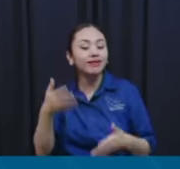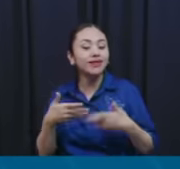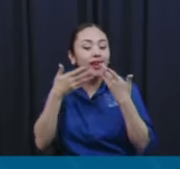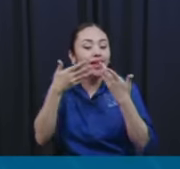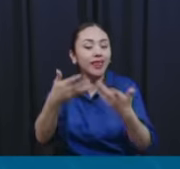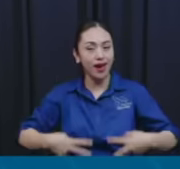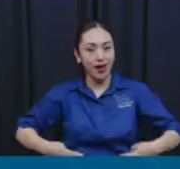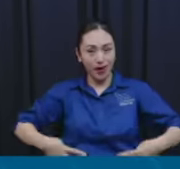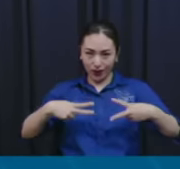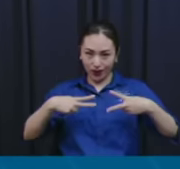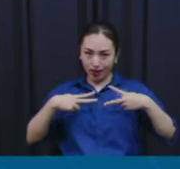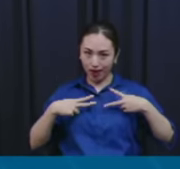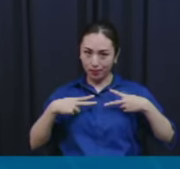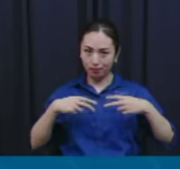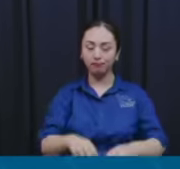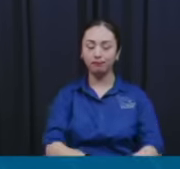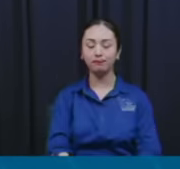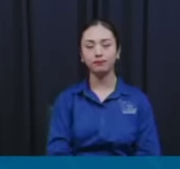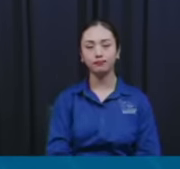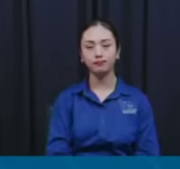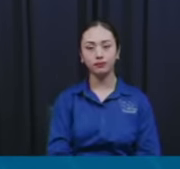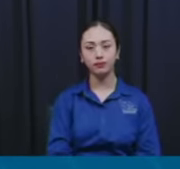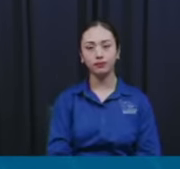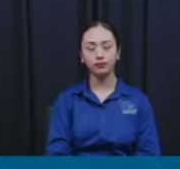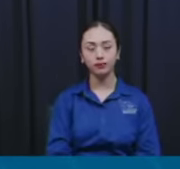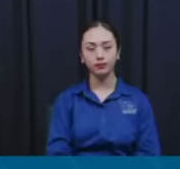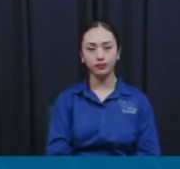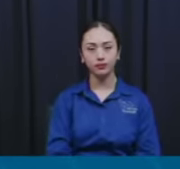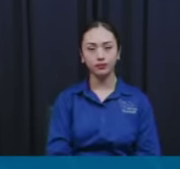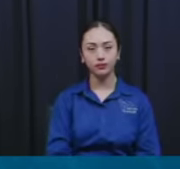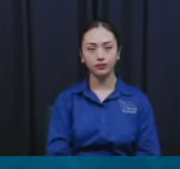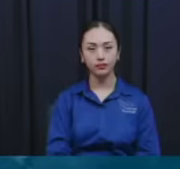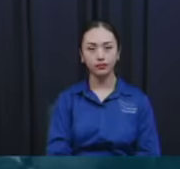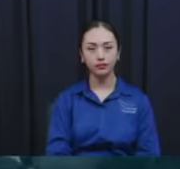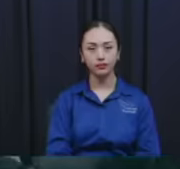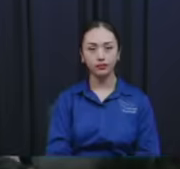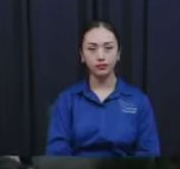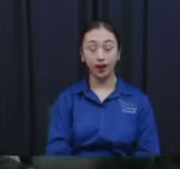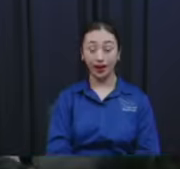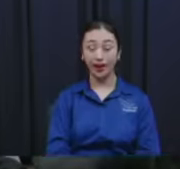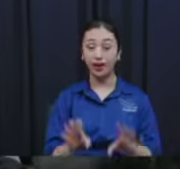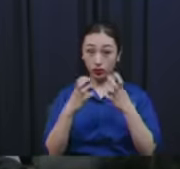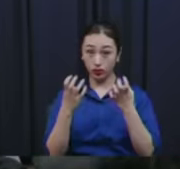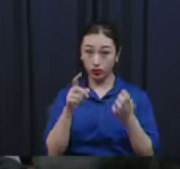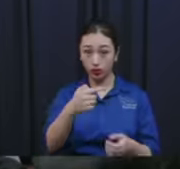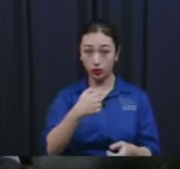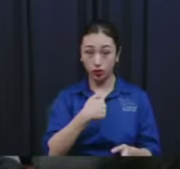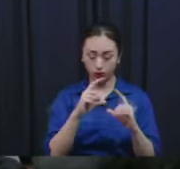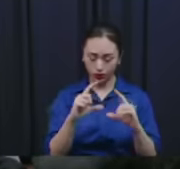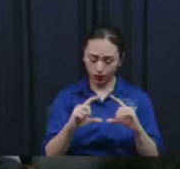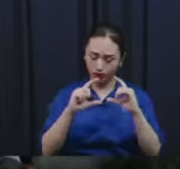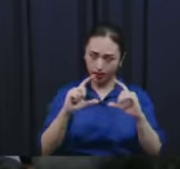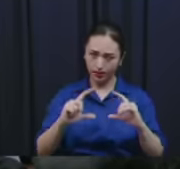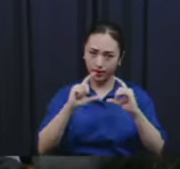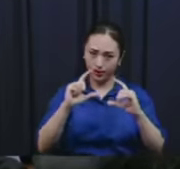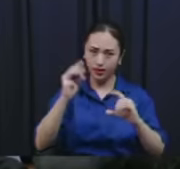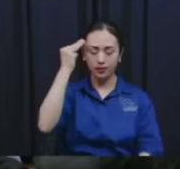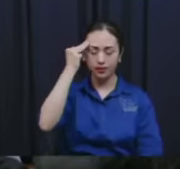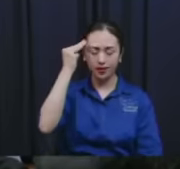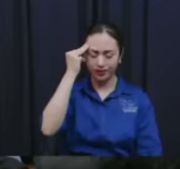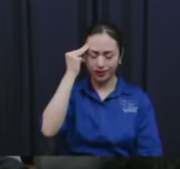piensa así es el tal guardemos nuestra mente guardemos nuestra